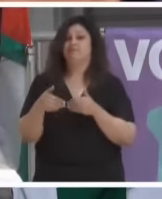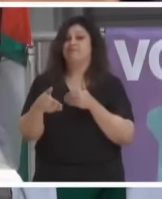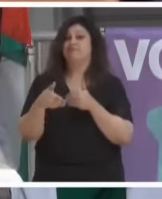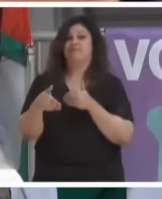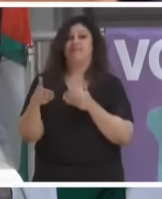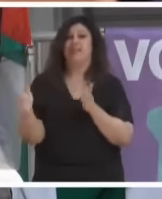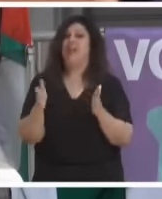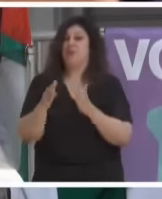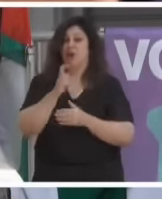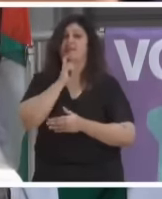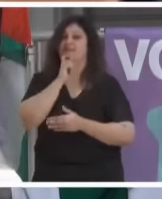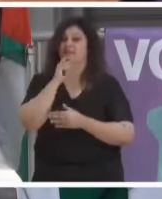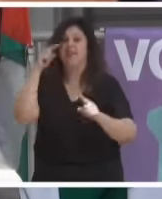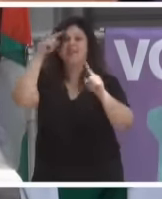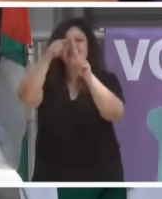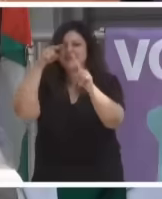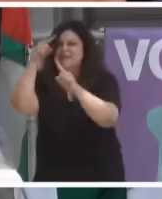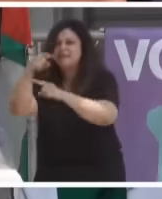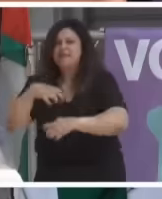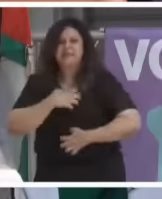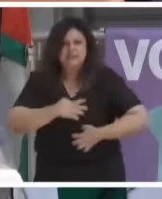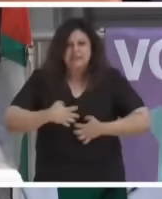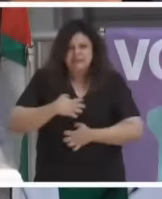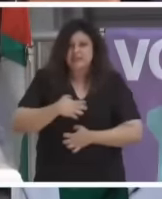difíciles, desafíos, incertidumbre,